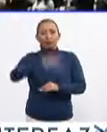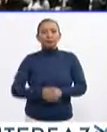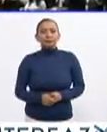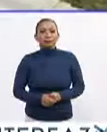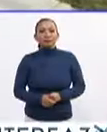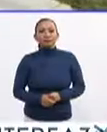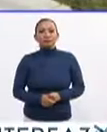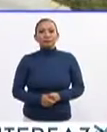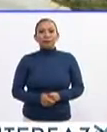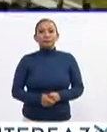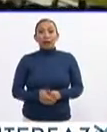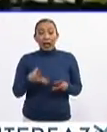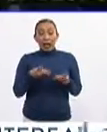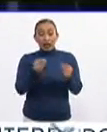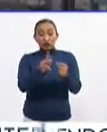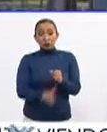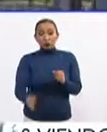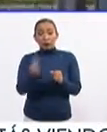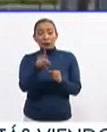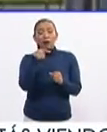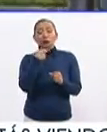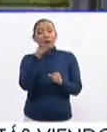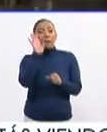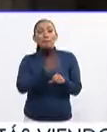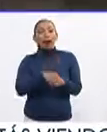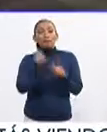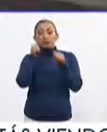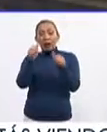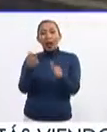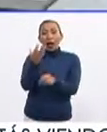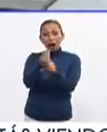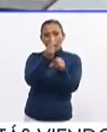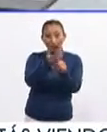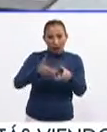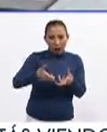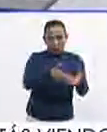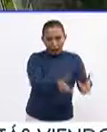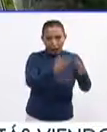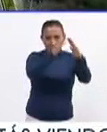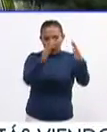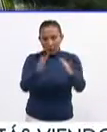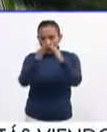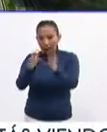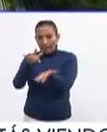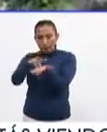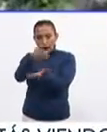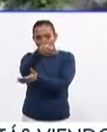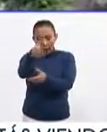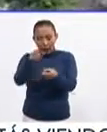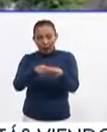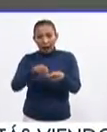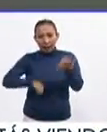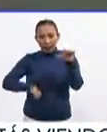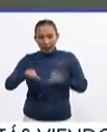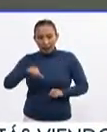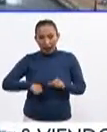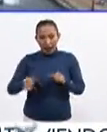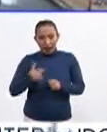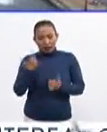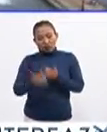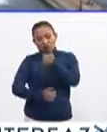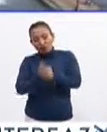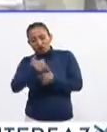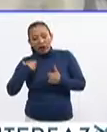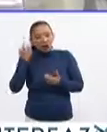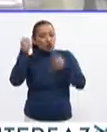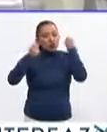Federación. El gasto público se utiliza principalmente para construcción de carreteras y viviendas, apoyo al campo, actividades económicas y